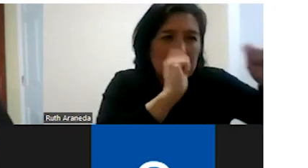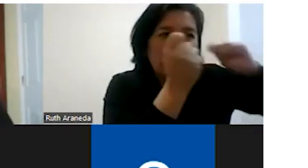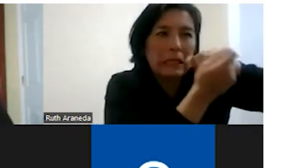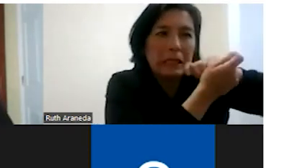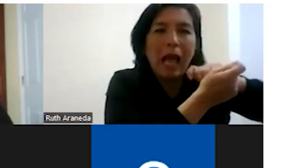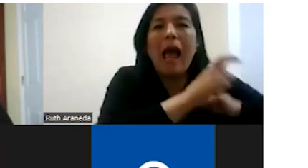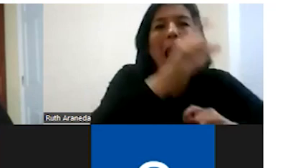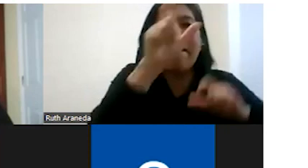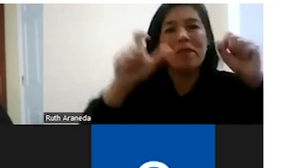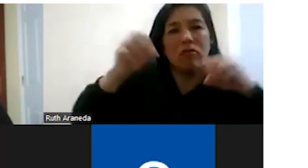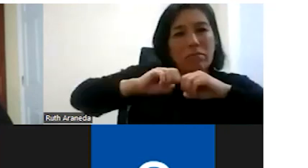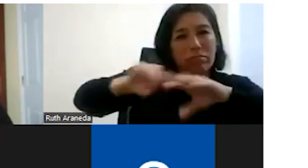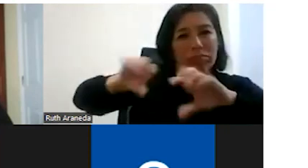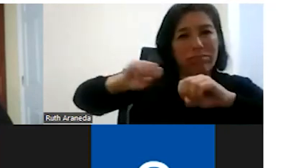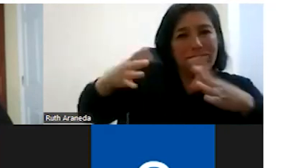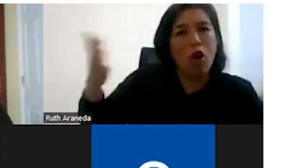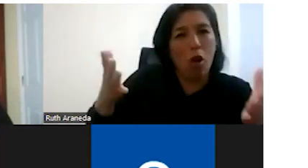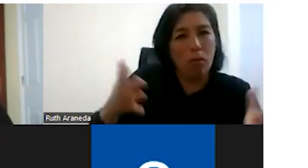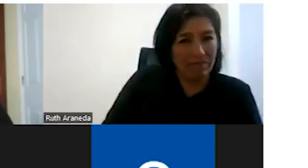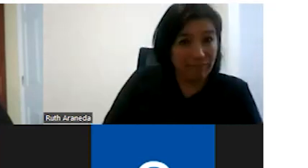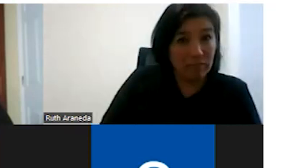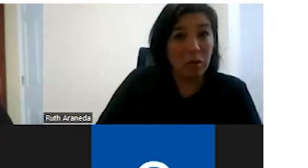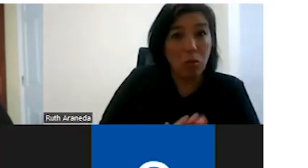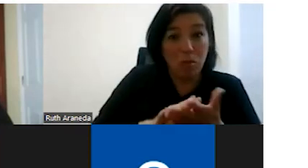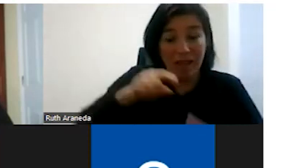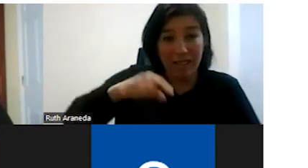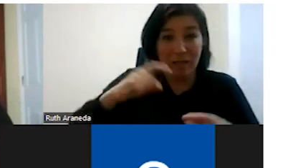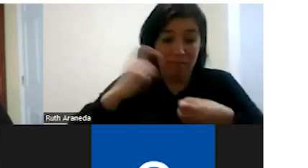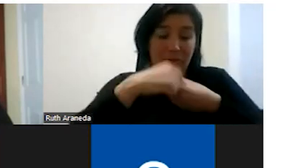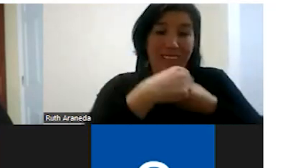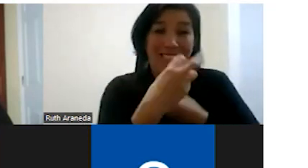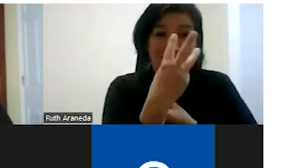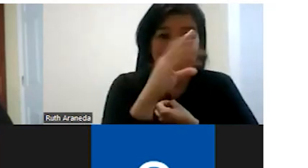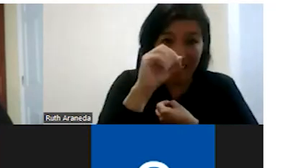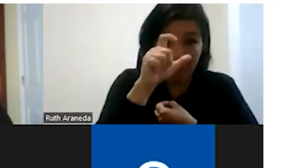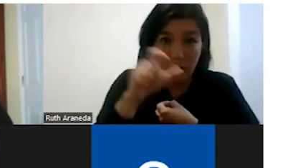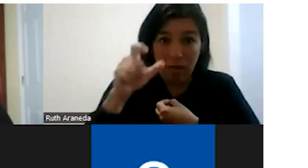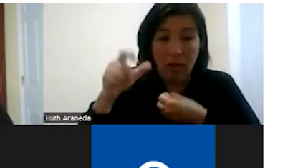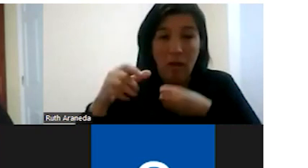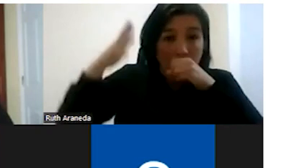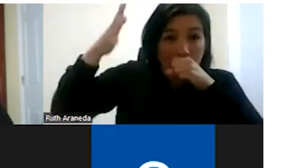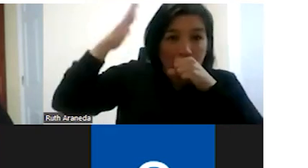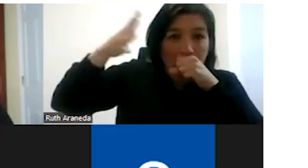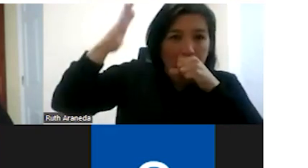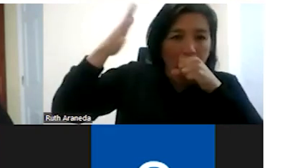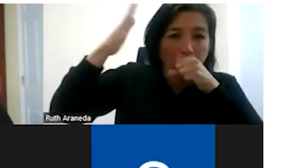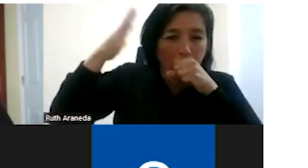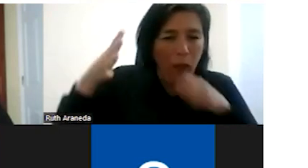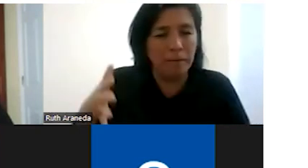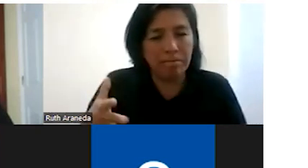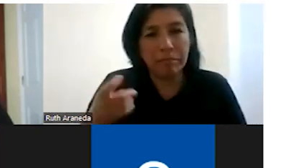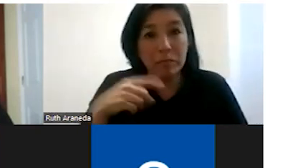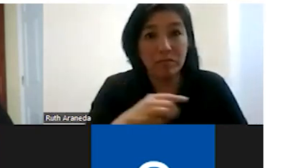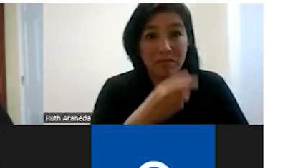población en general. O sea, más allá de una charla, que aquí somos 30, a lo mejor se va a multiplicar un poco más allá a nivel de la familia de los